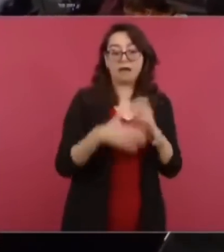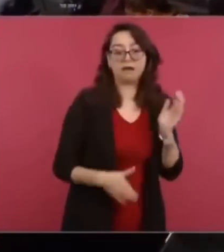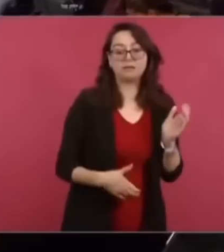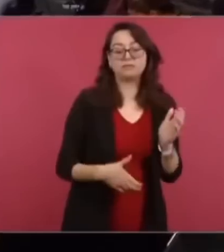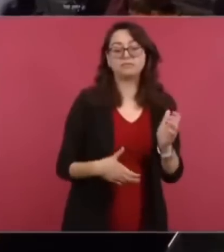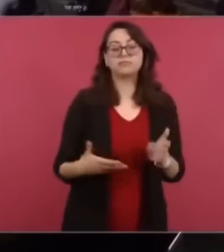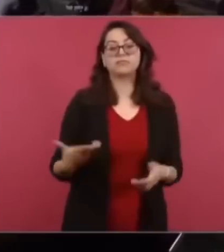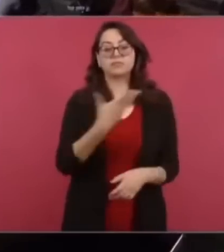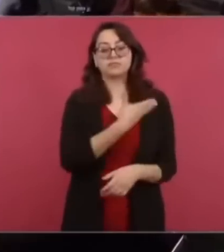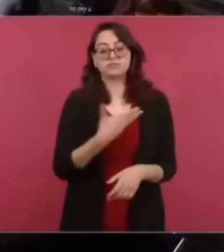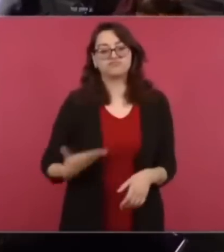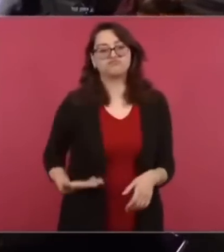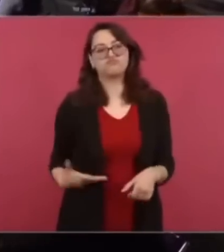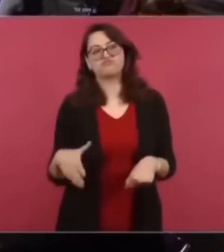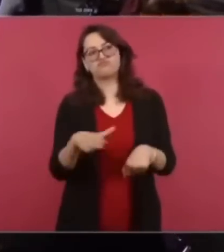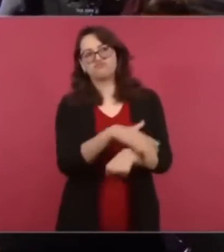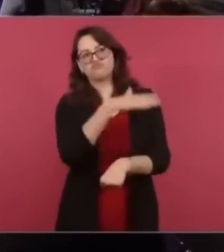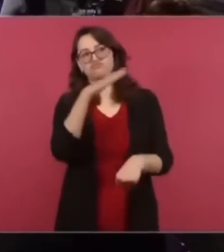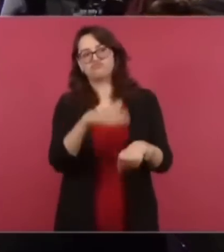el presidente